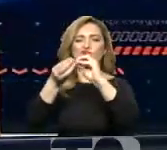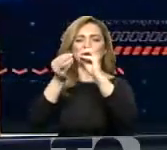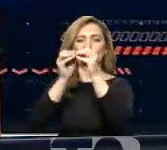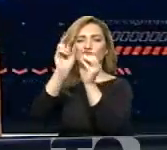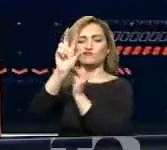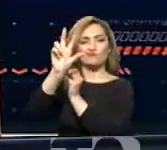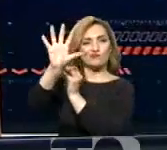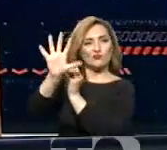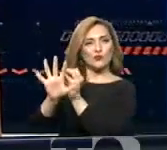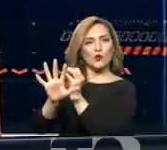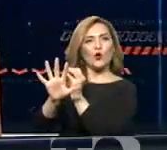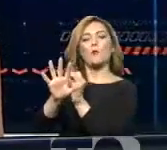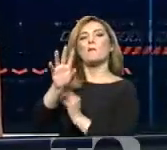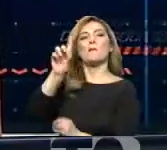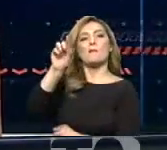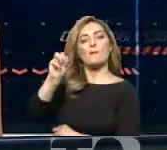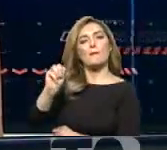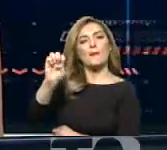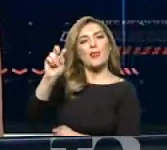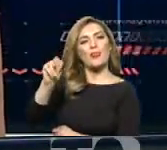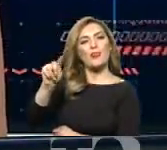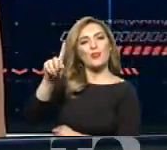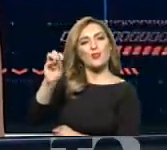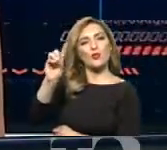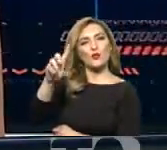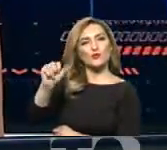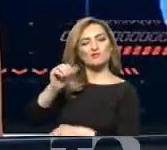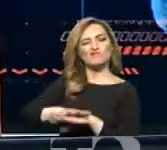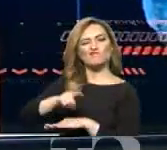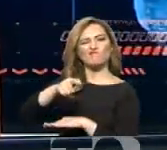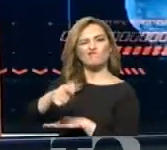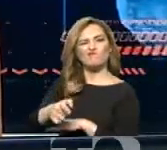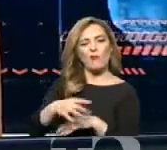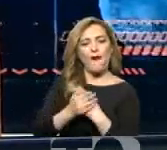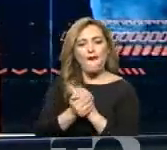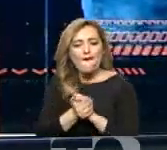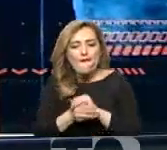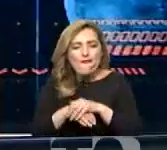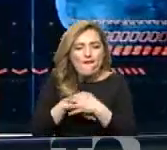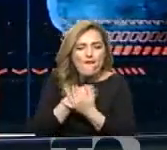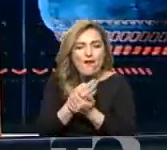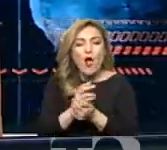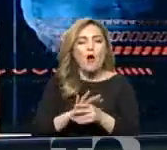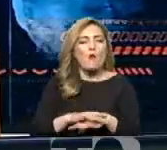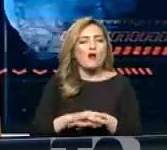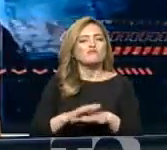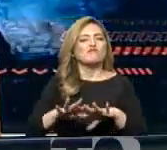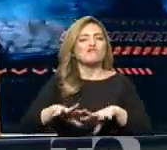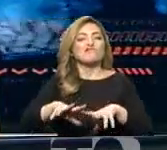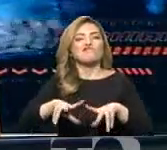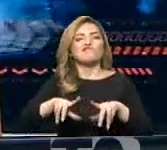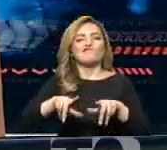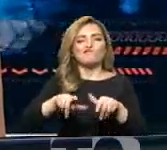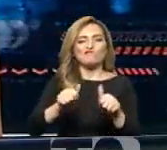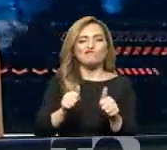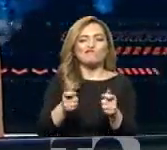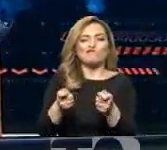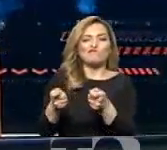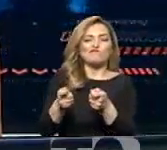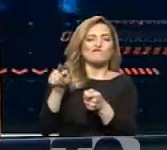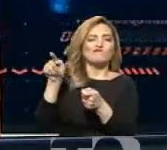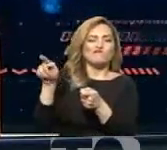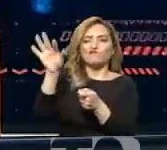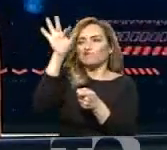Daniel Mendoza, acusado de delincuencia organizada que operaba en construcciones como las del Hospital Básico de Pedernales. Hasta la